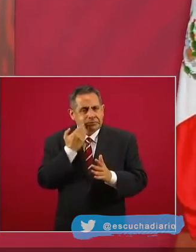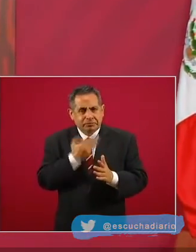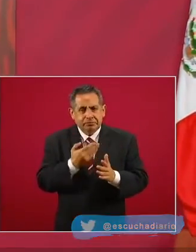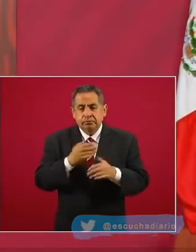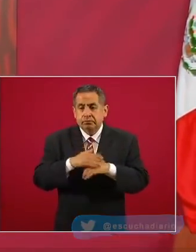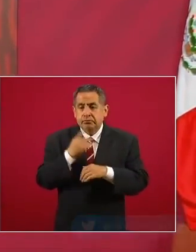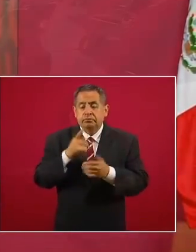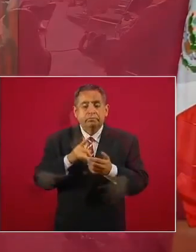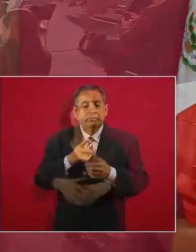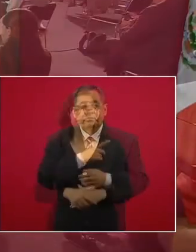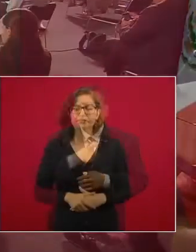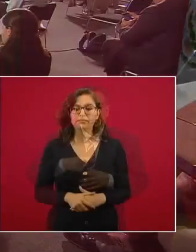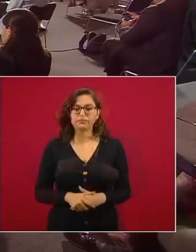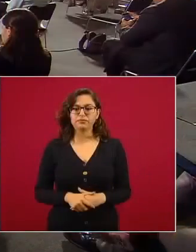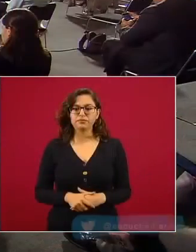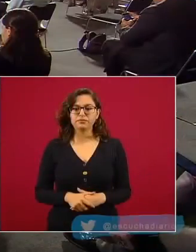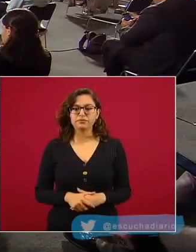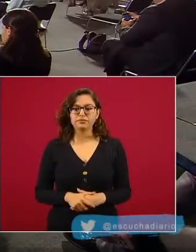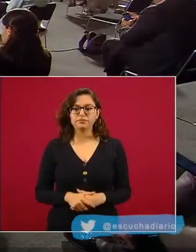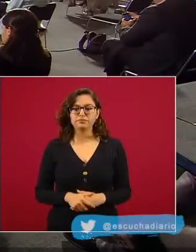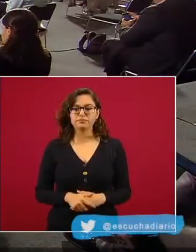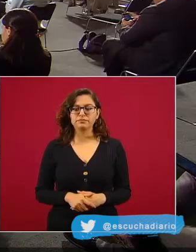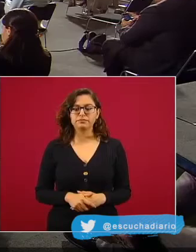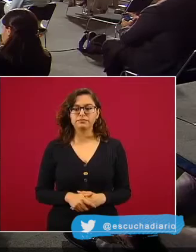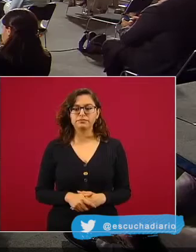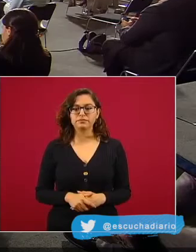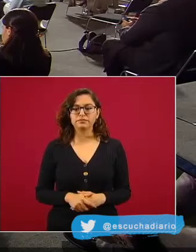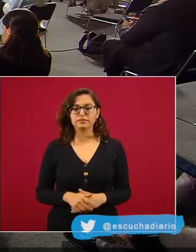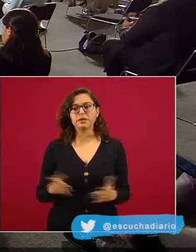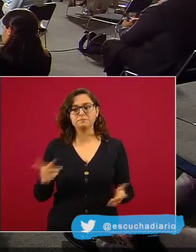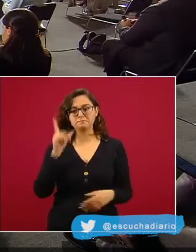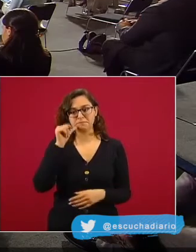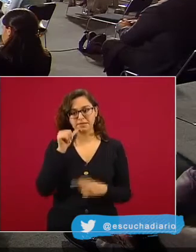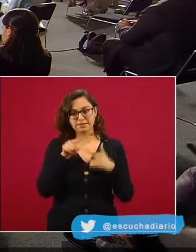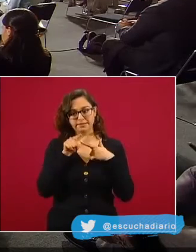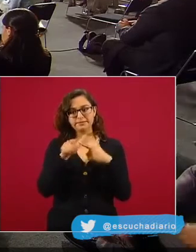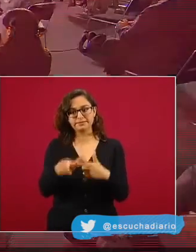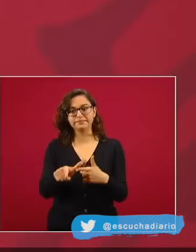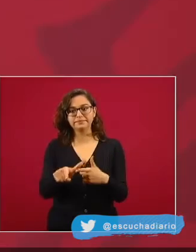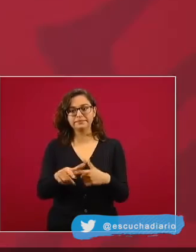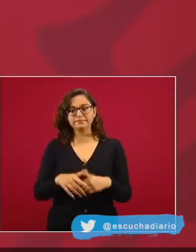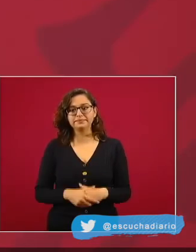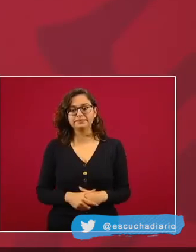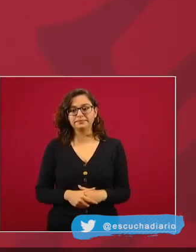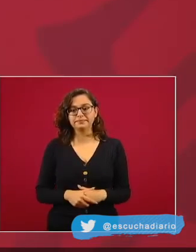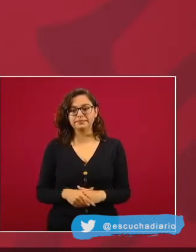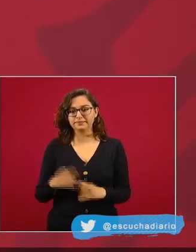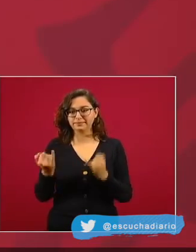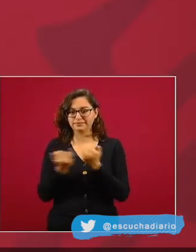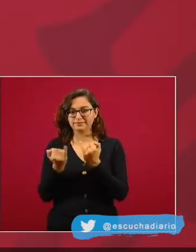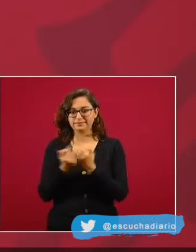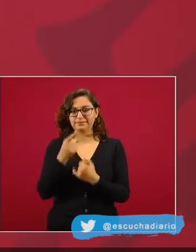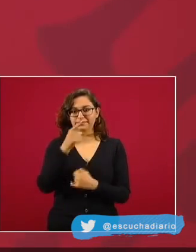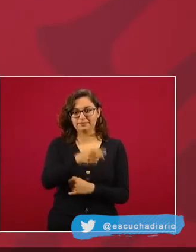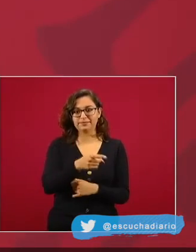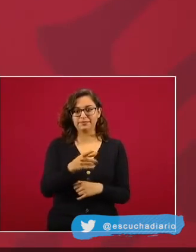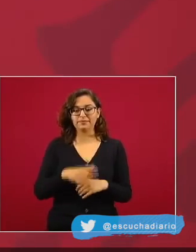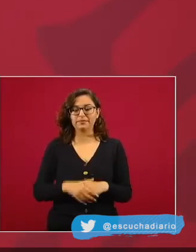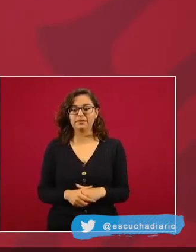manera anónima. ¿Te vas a quedar ya para mañana? Bueno, igual tú,